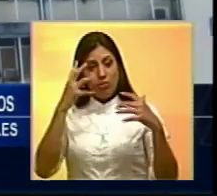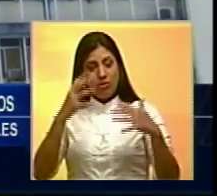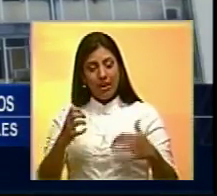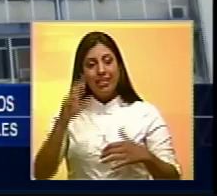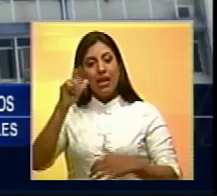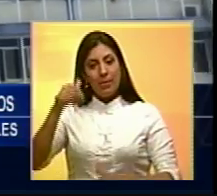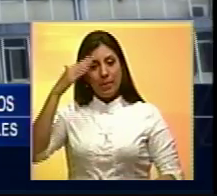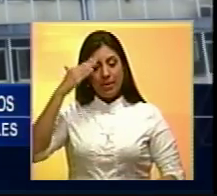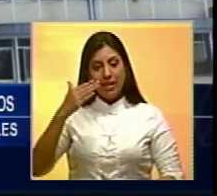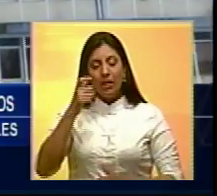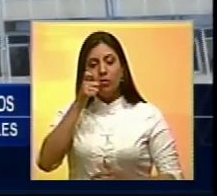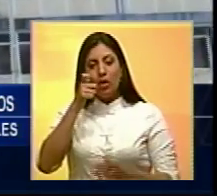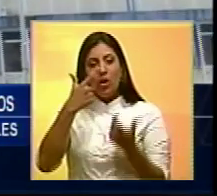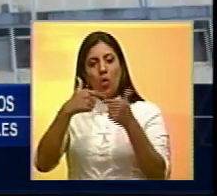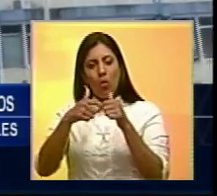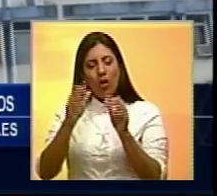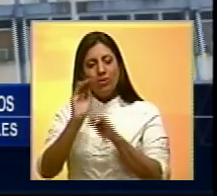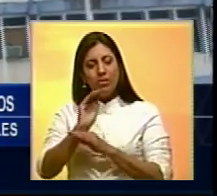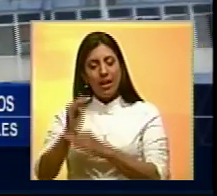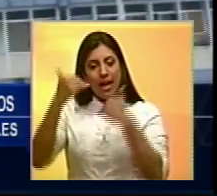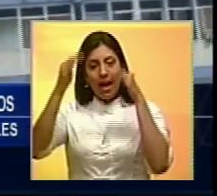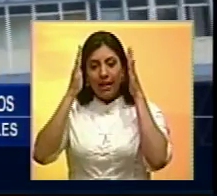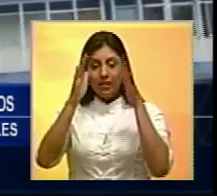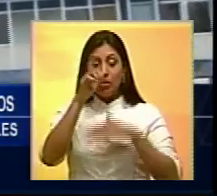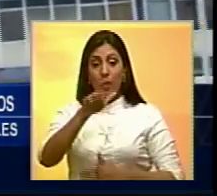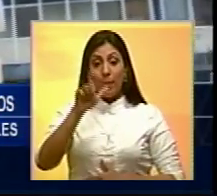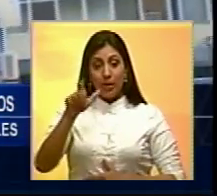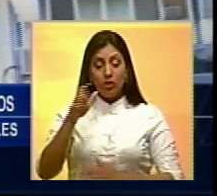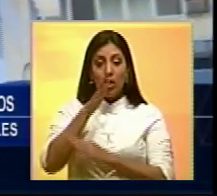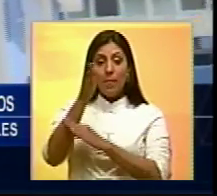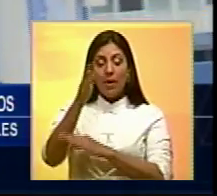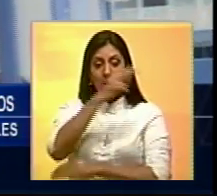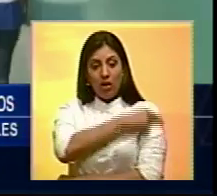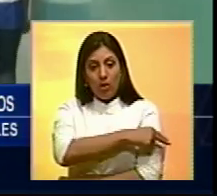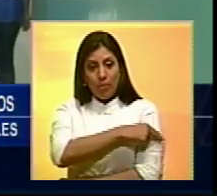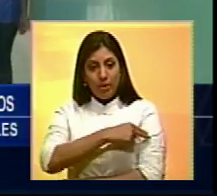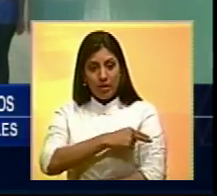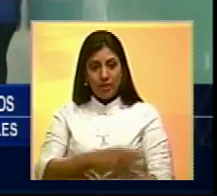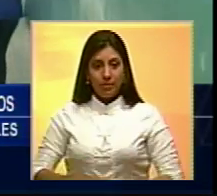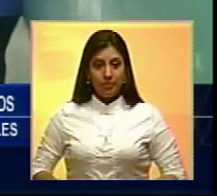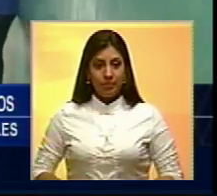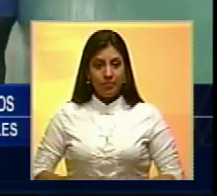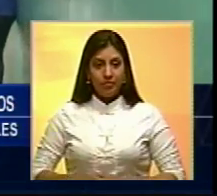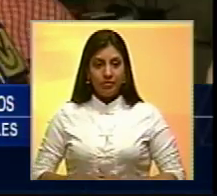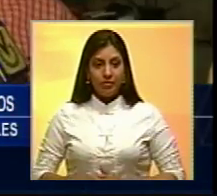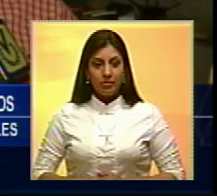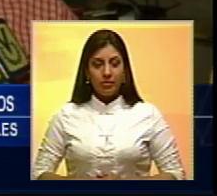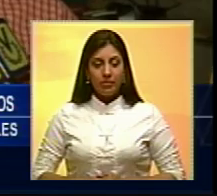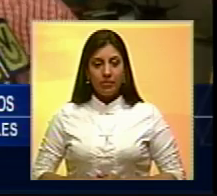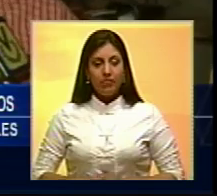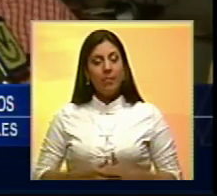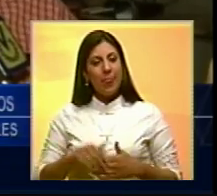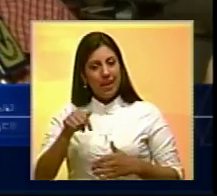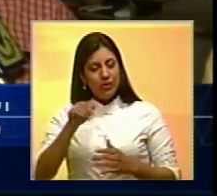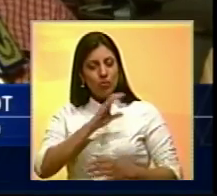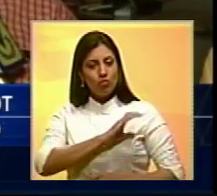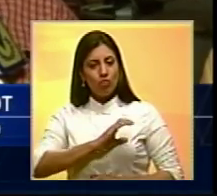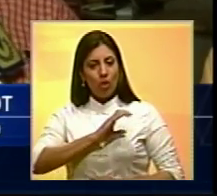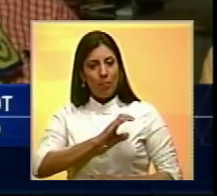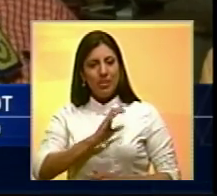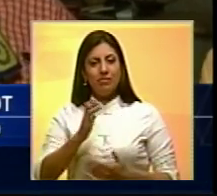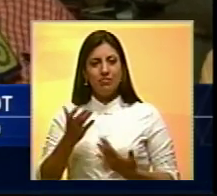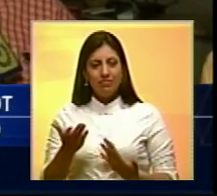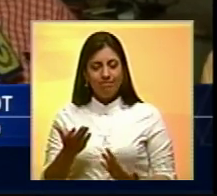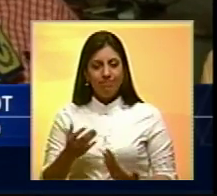personal civil que velarán para la adecuada atención de los pacientes que acudan a estos centros asistenciales. Estos comités